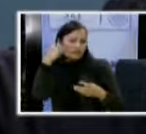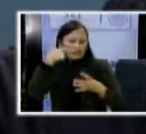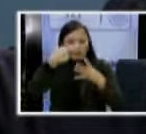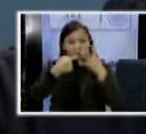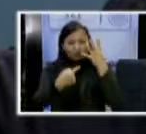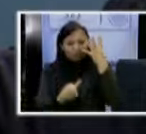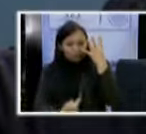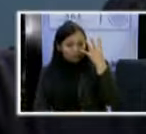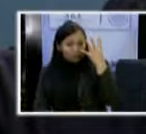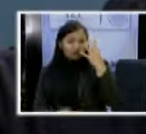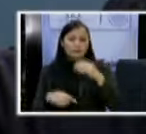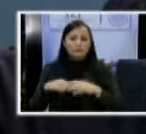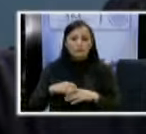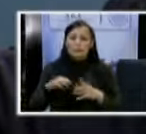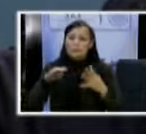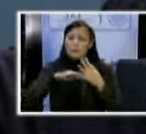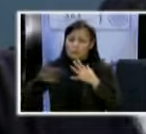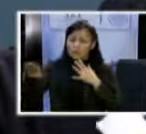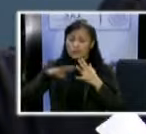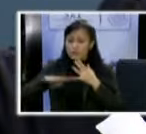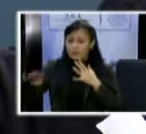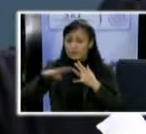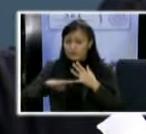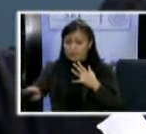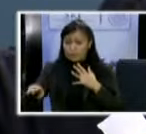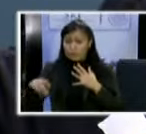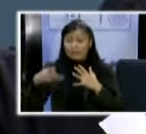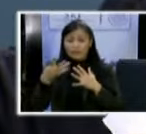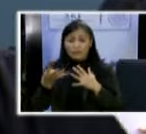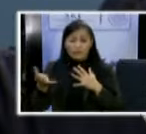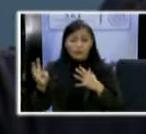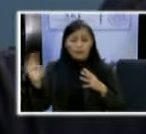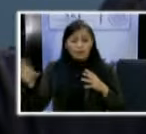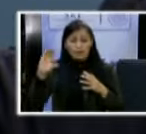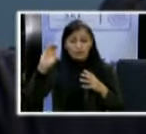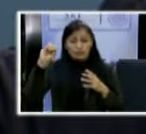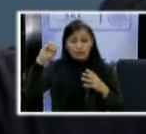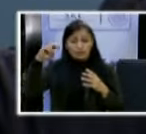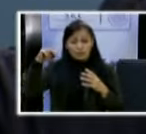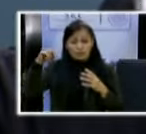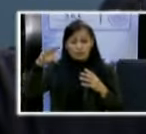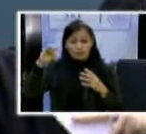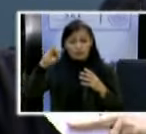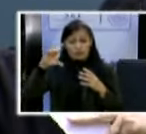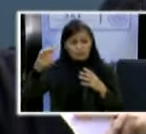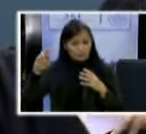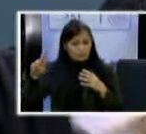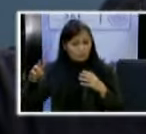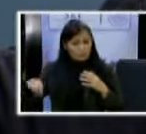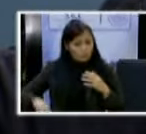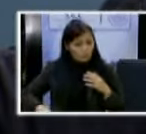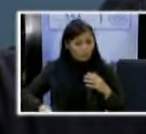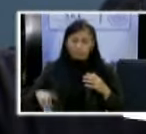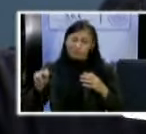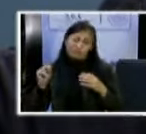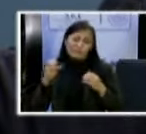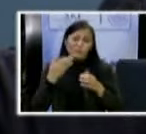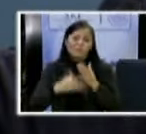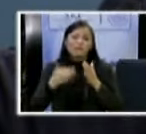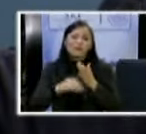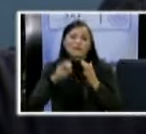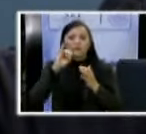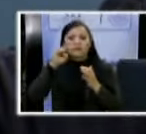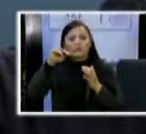de altísima migración, y no es culpa de la Cancillería, pero no estamos preparados ni en el INE ni en la legislación